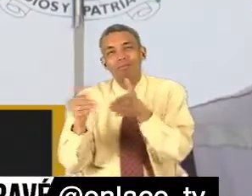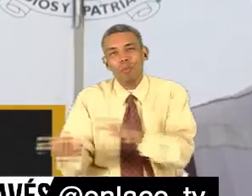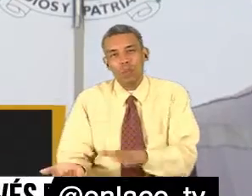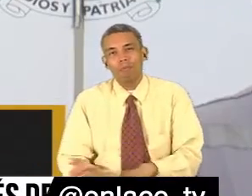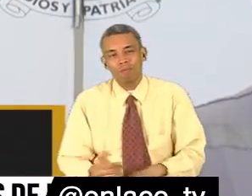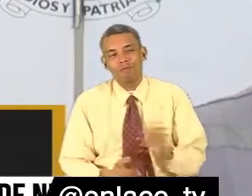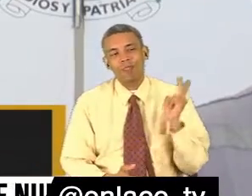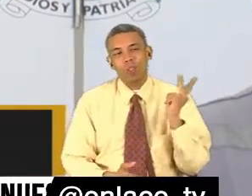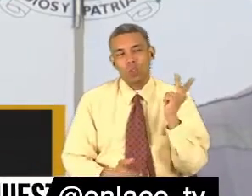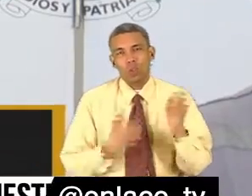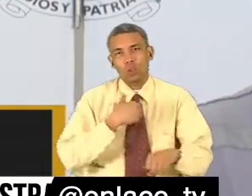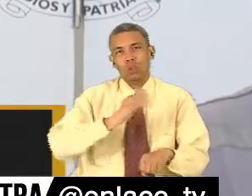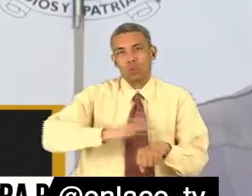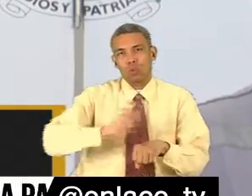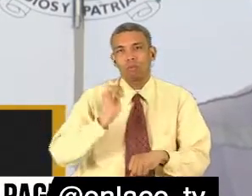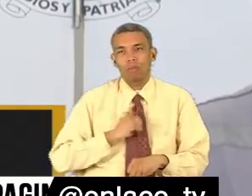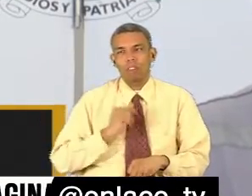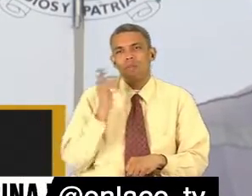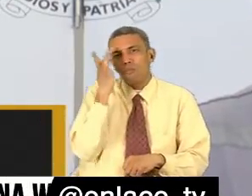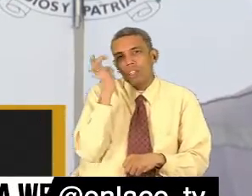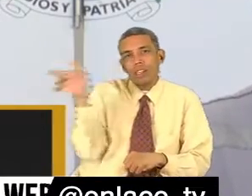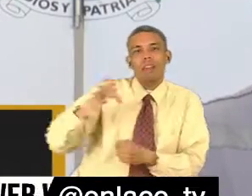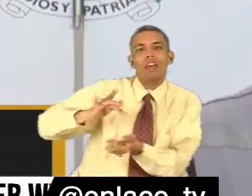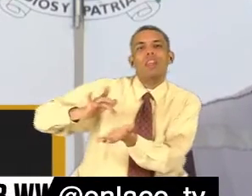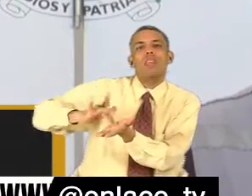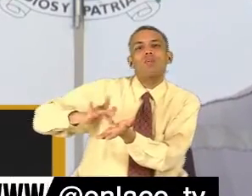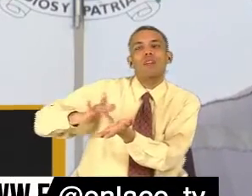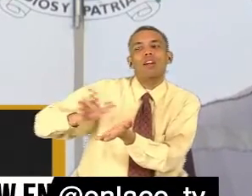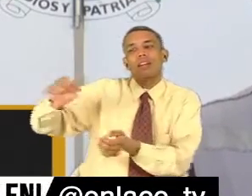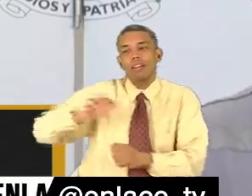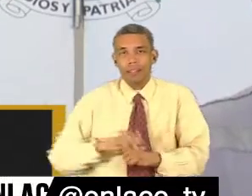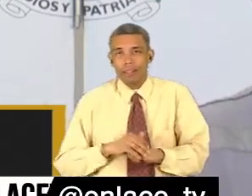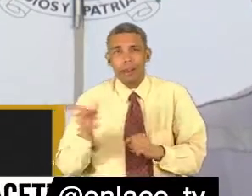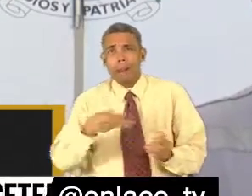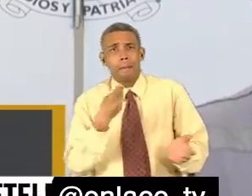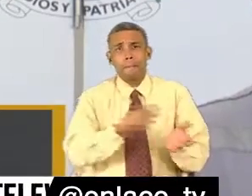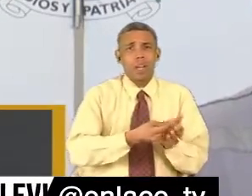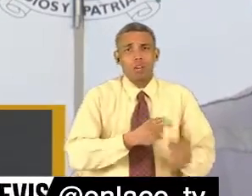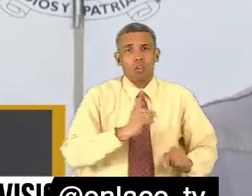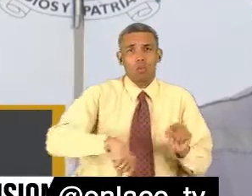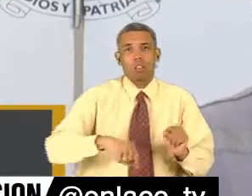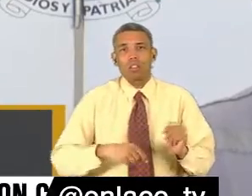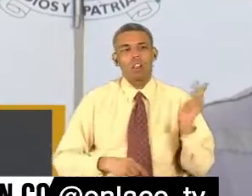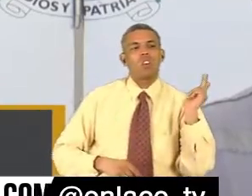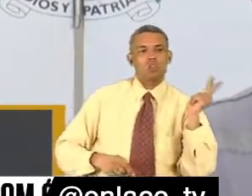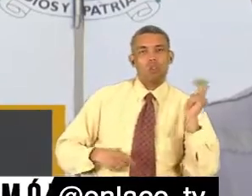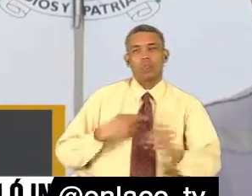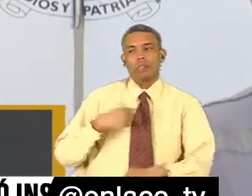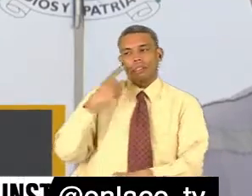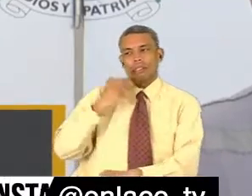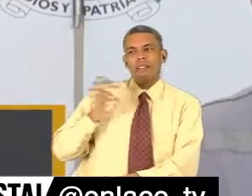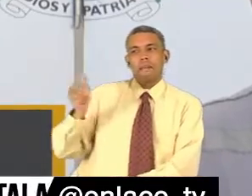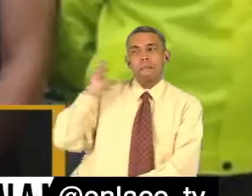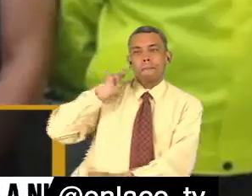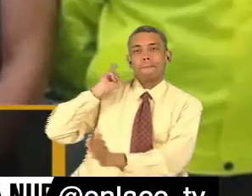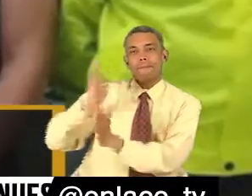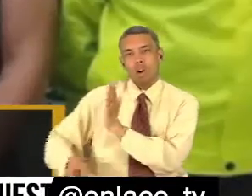Tuvo inconvenientes con el pago de esa deuda y desafortunadamente el autor intelectual, que hoy es uno de los